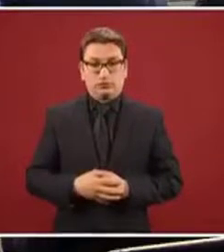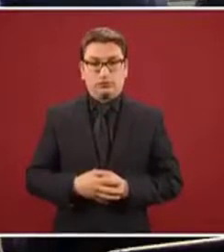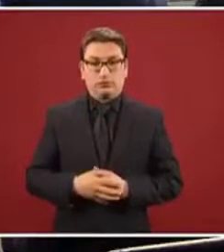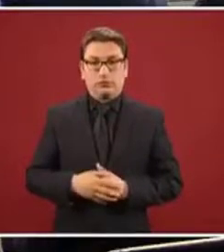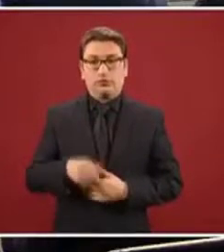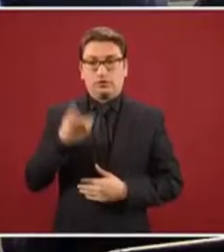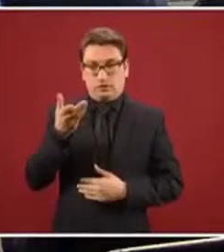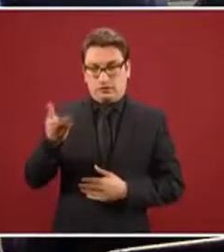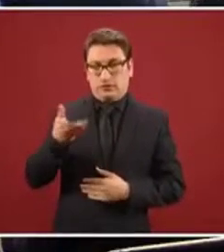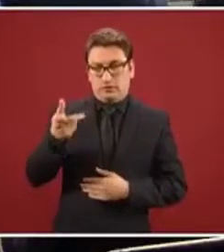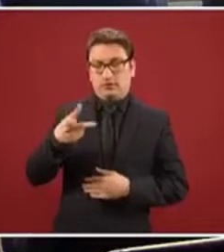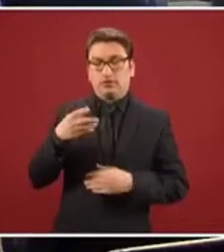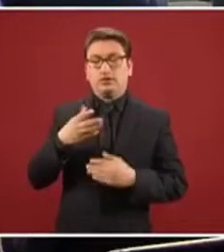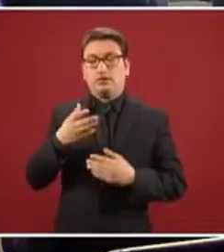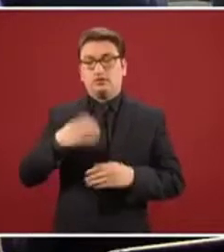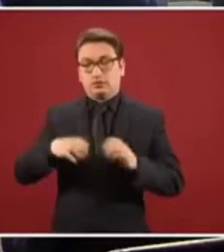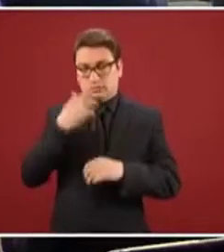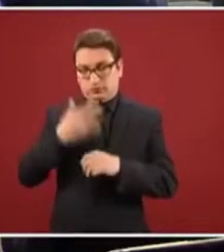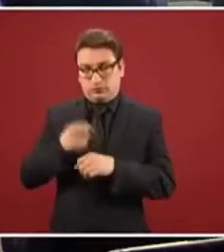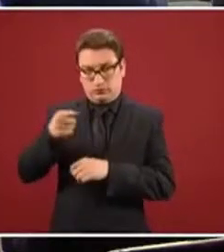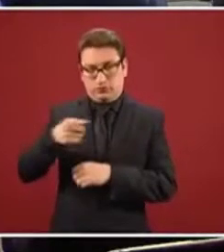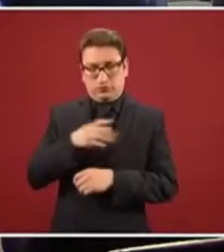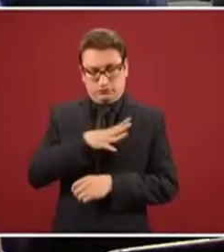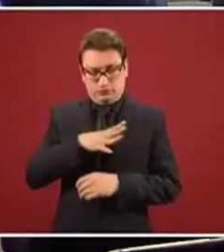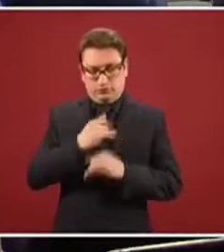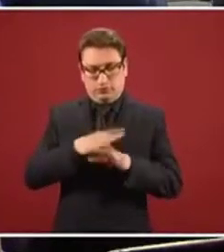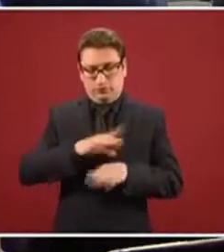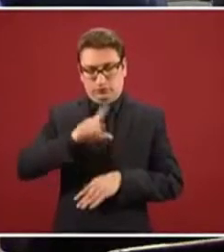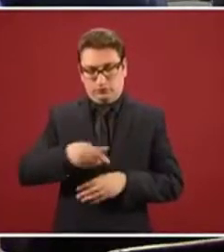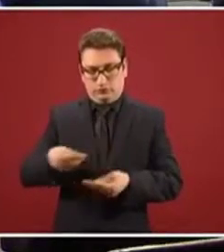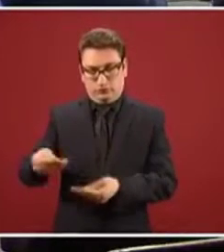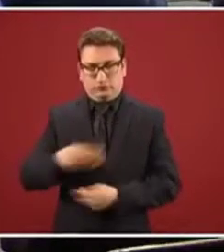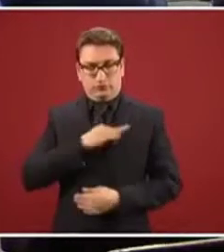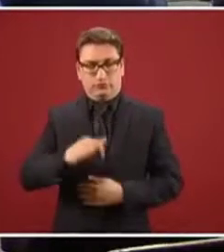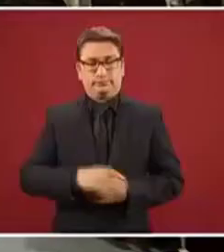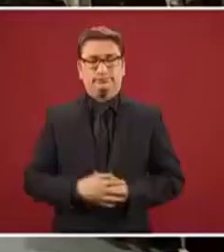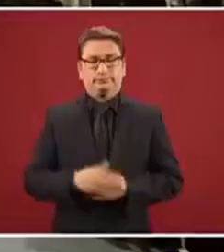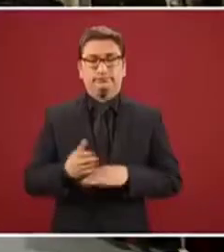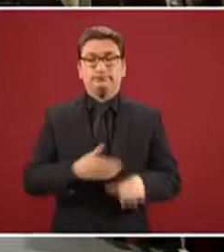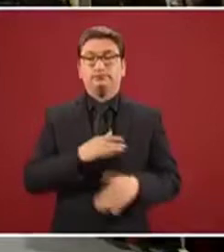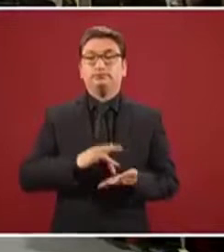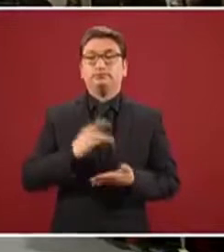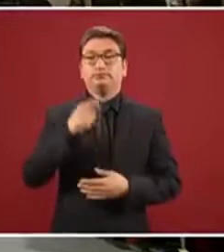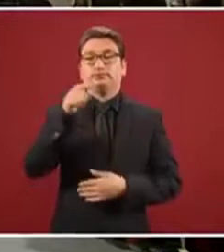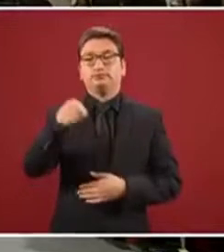está el comisionado, ahorita se los da, con mucho gusto. Gracias. Allá atrás, por favor.